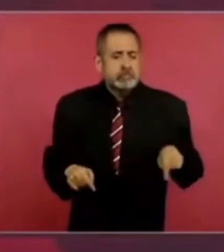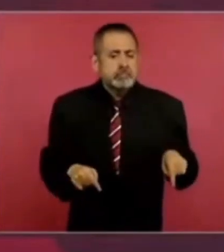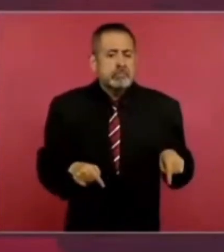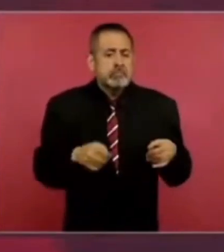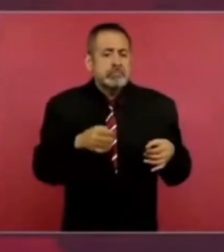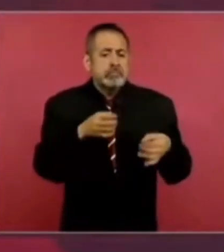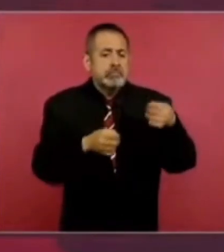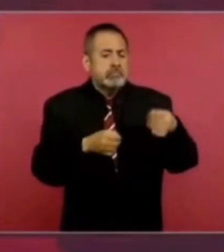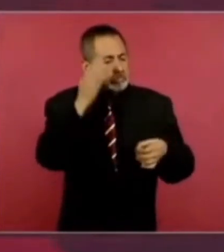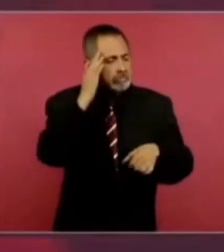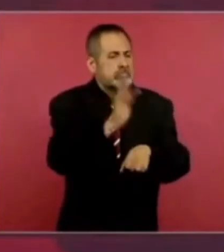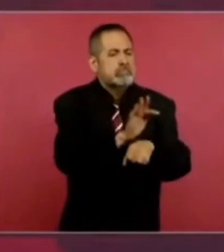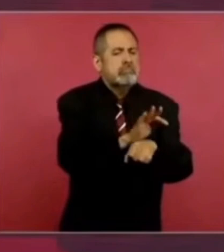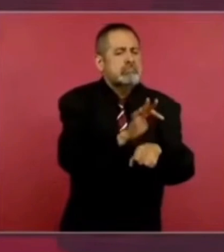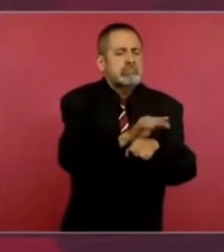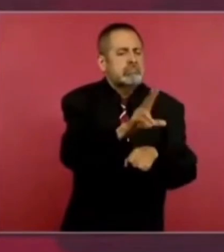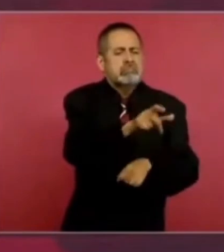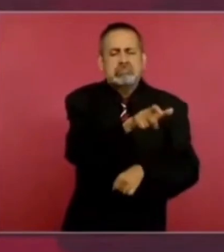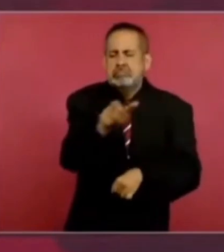de impuestos